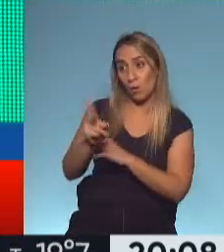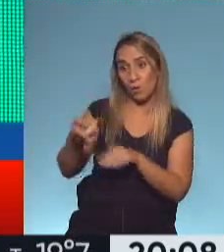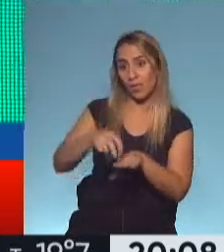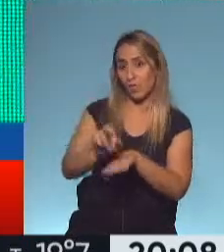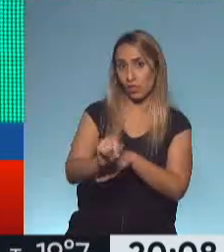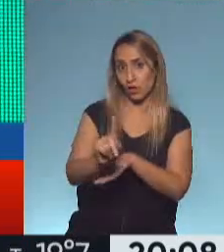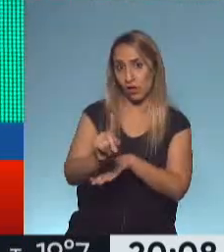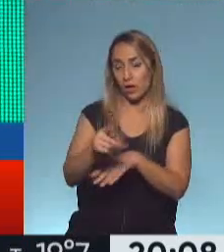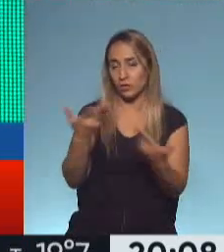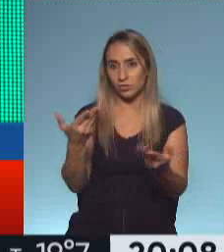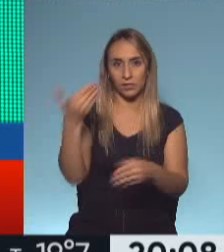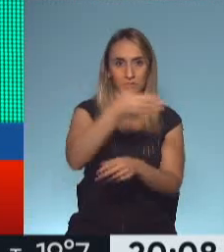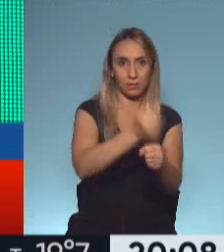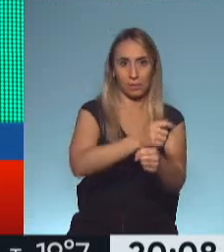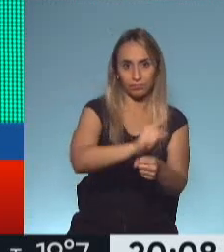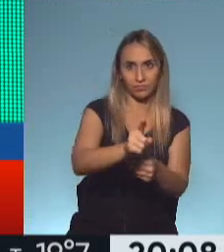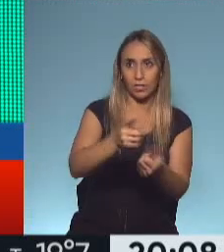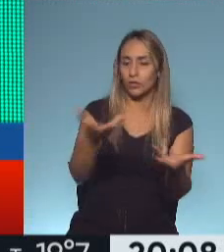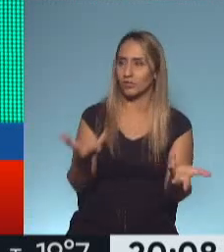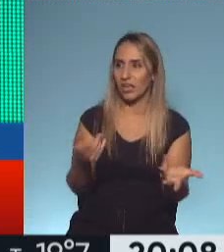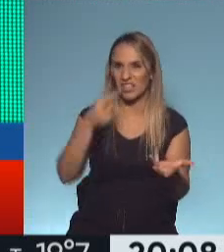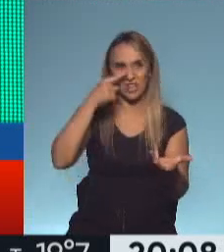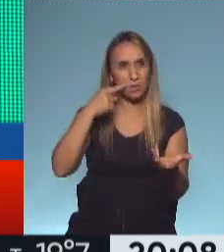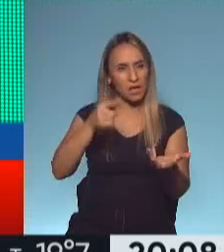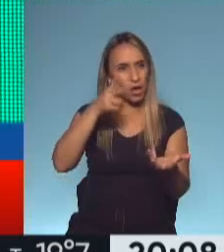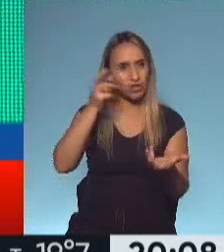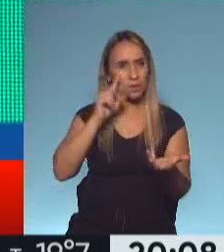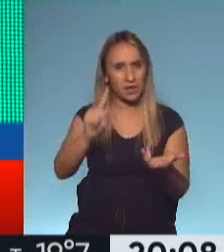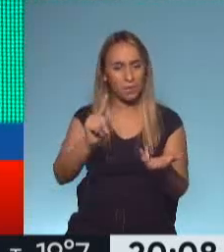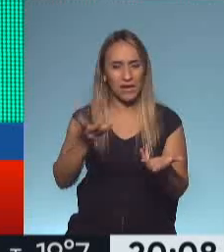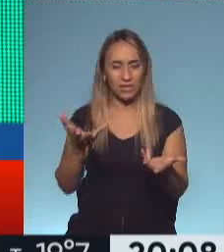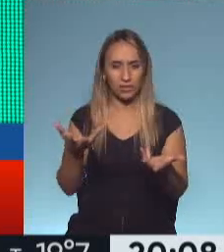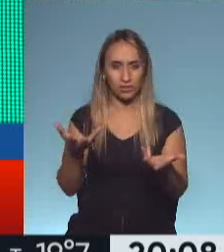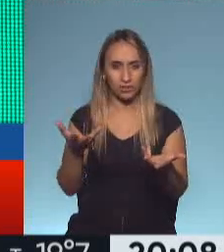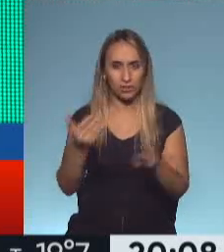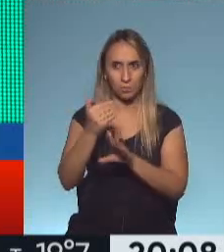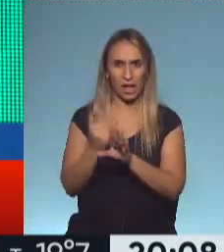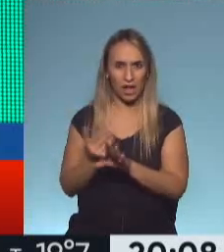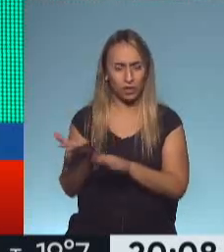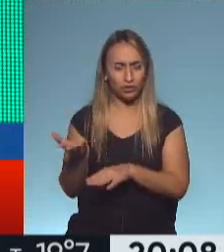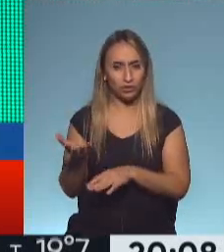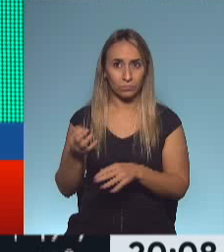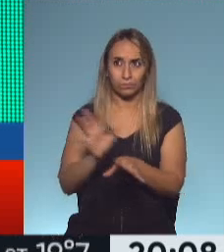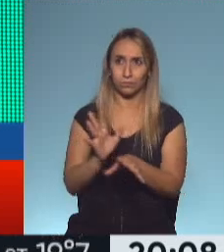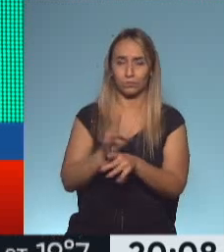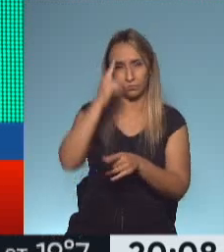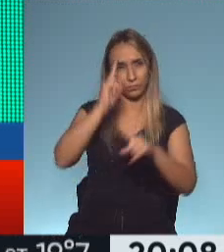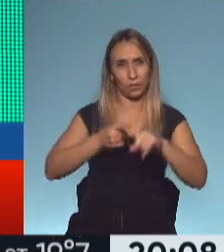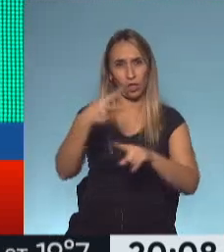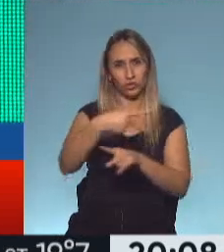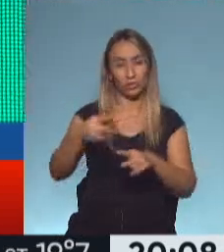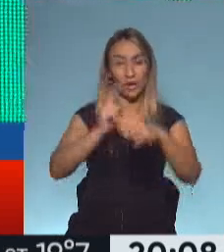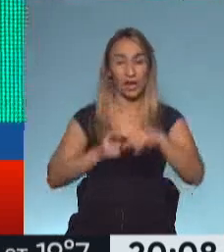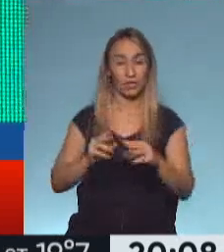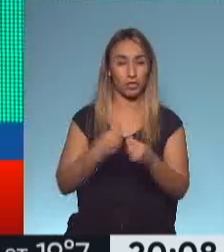posibilidad del trabajo, son 7.000, 8.000 pesos si estas medidas fueran por 2 semanas. ¿De alguna manera se puede compensar? ¿Tienen pensado